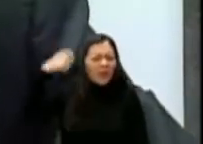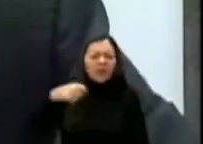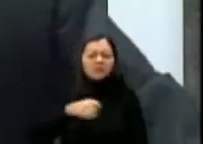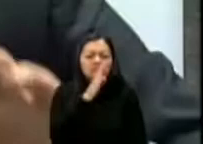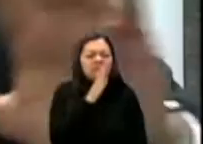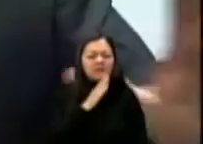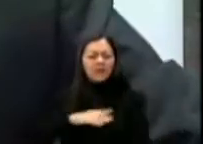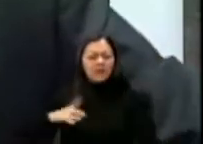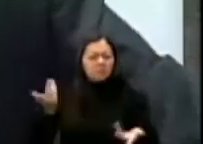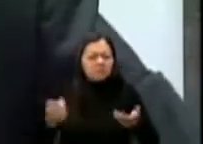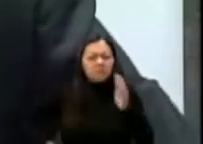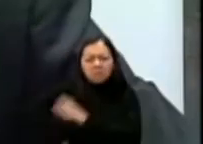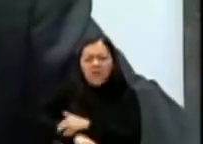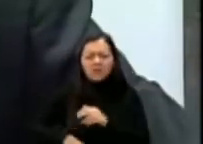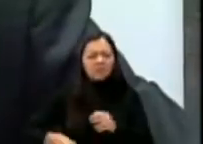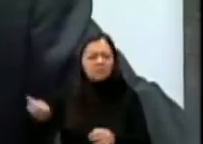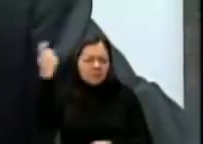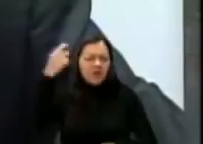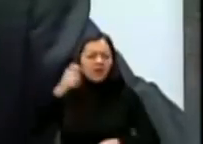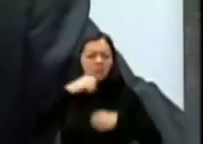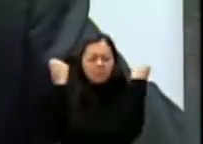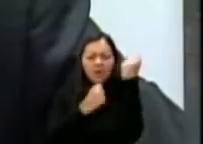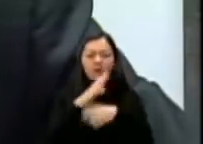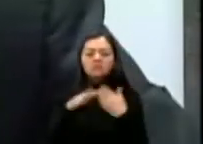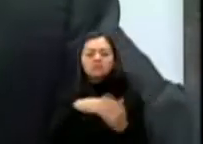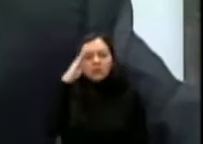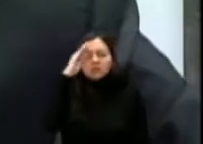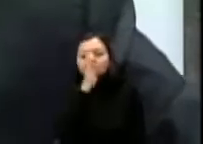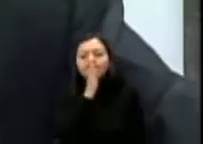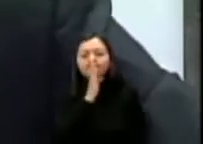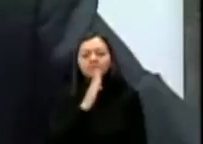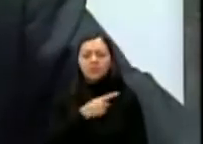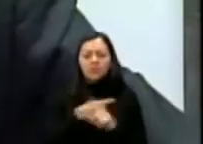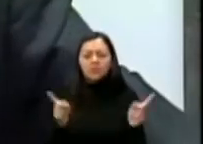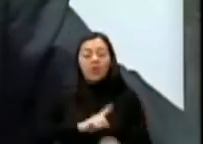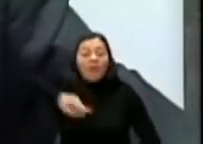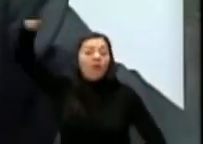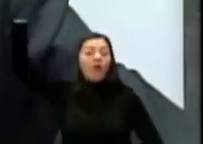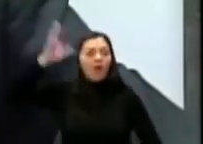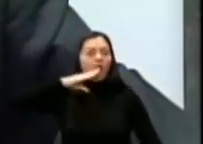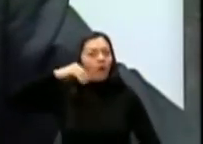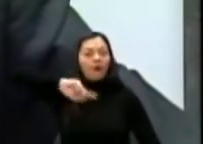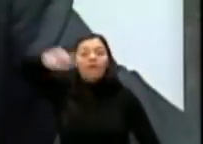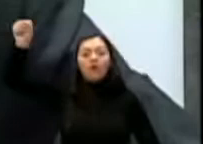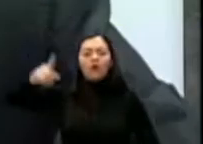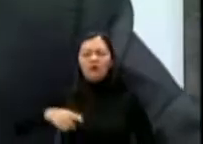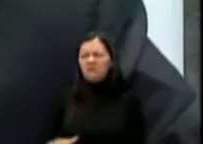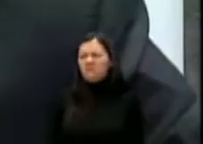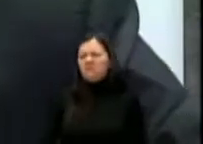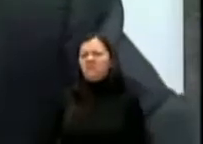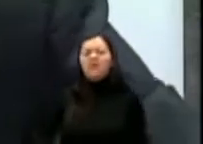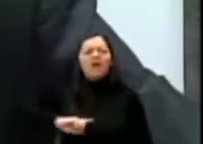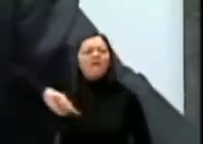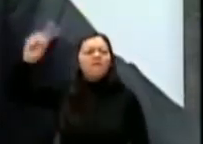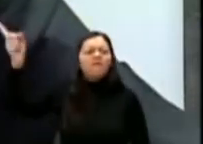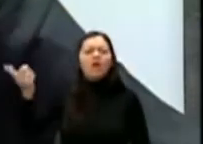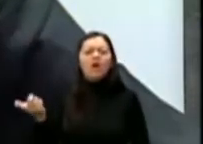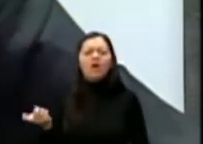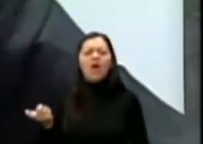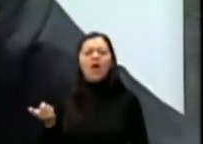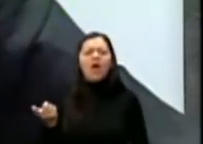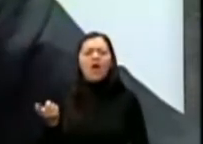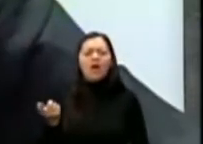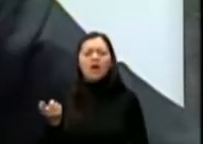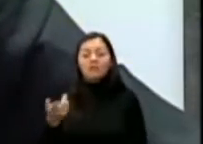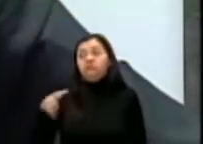que no buscaban desestabilizar la democracia pero decían fuera correa decían fuera y otros